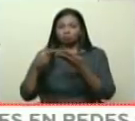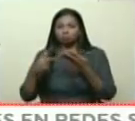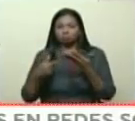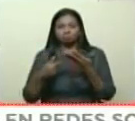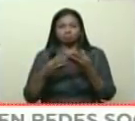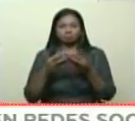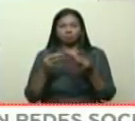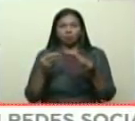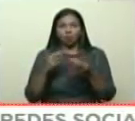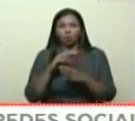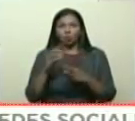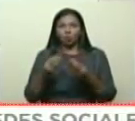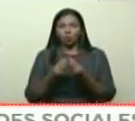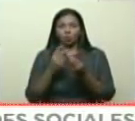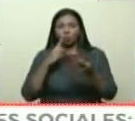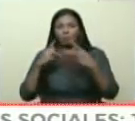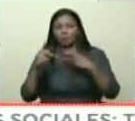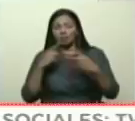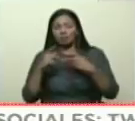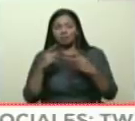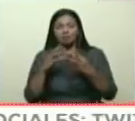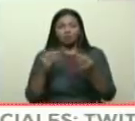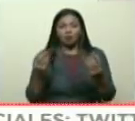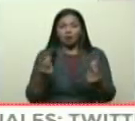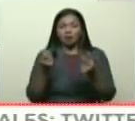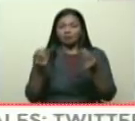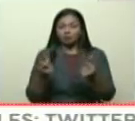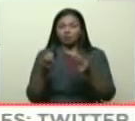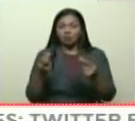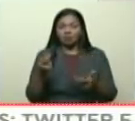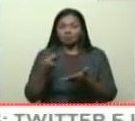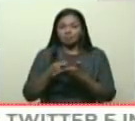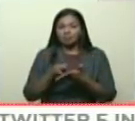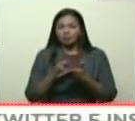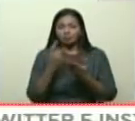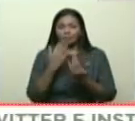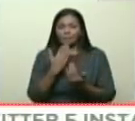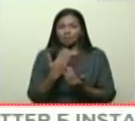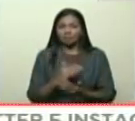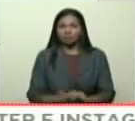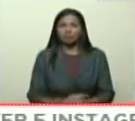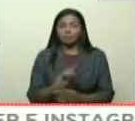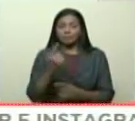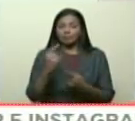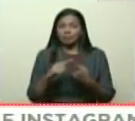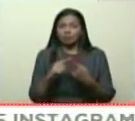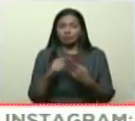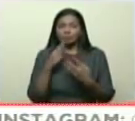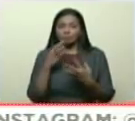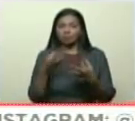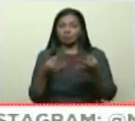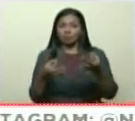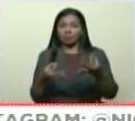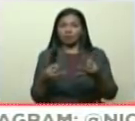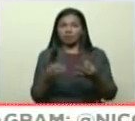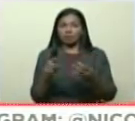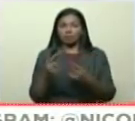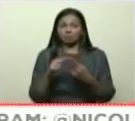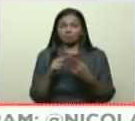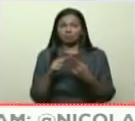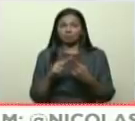de políticas, de acciones y de recursos. En primer lugar me proponen un elemento central,